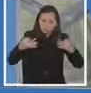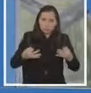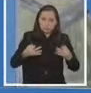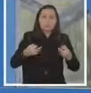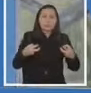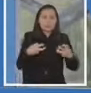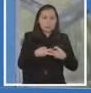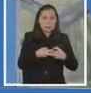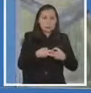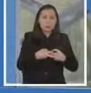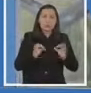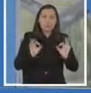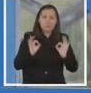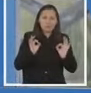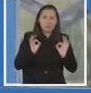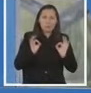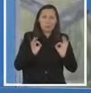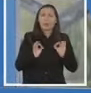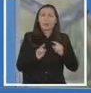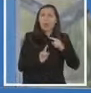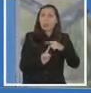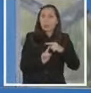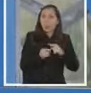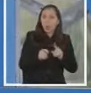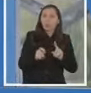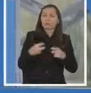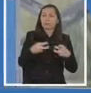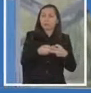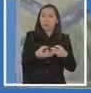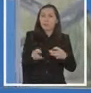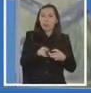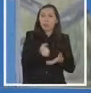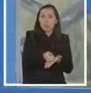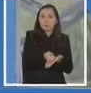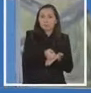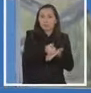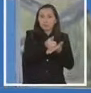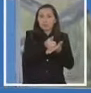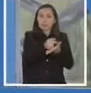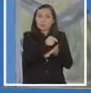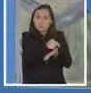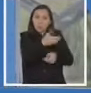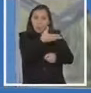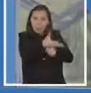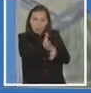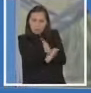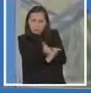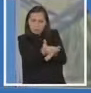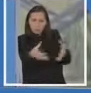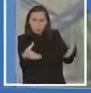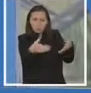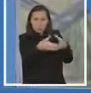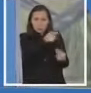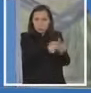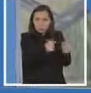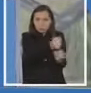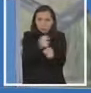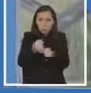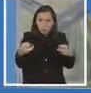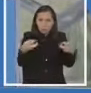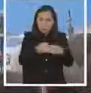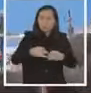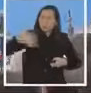la importancia de la titularidad sindical, es volver a reivindicar la importancia de la organización colectiva de los